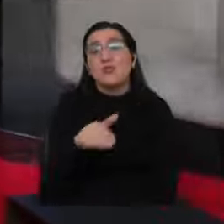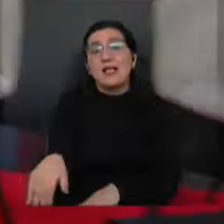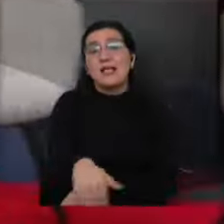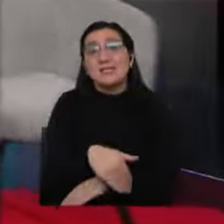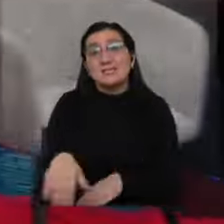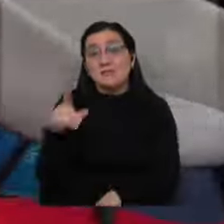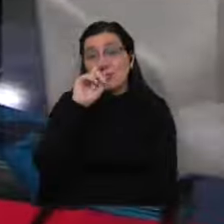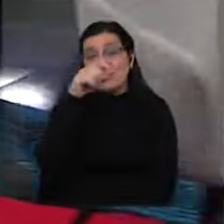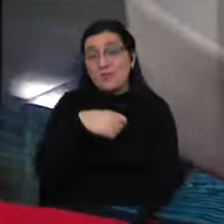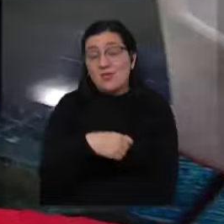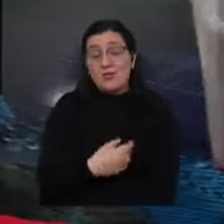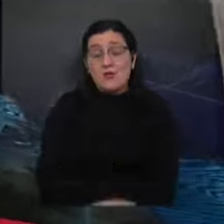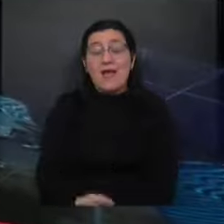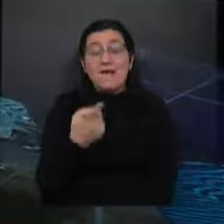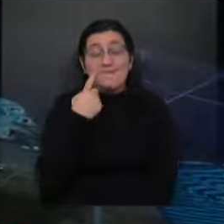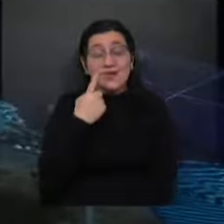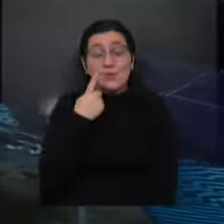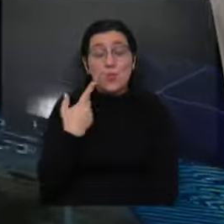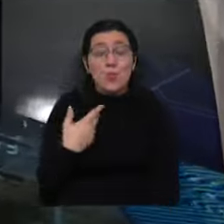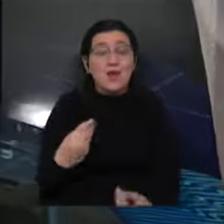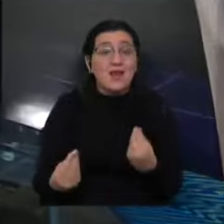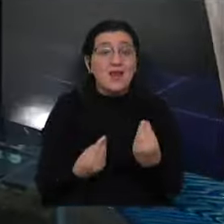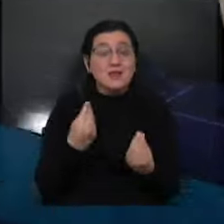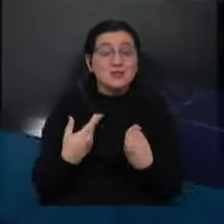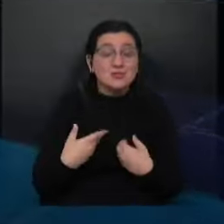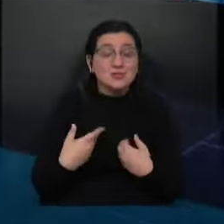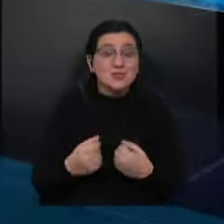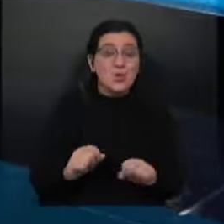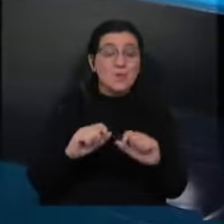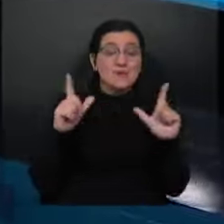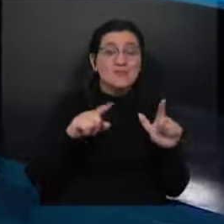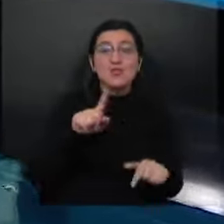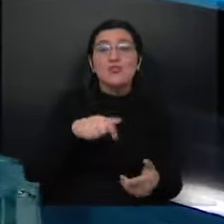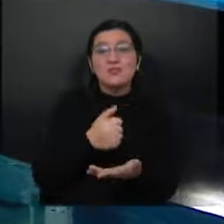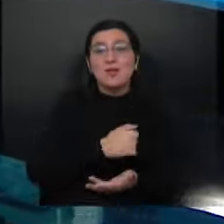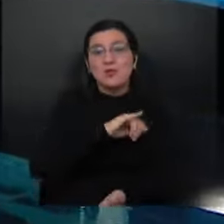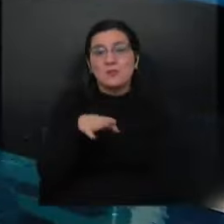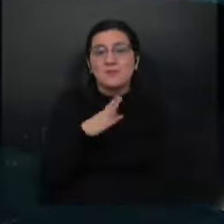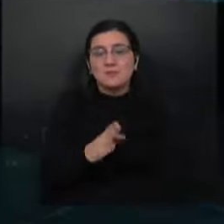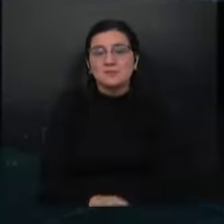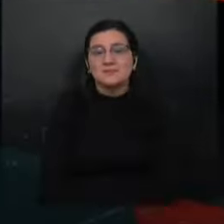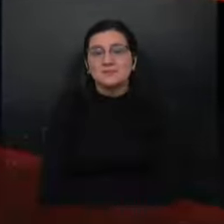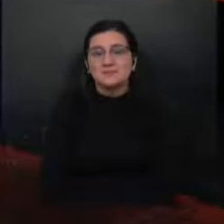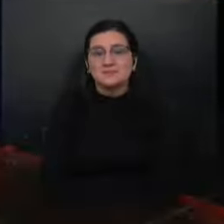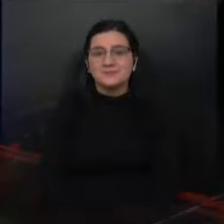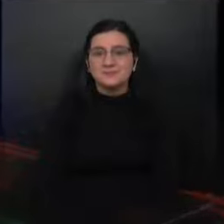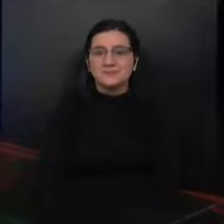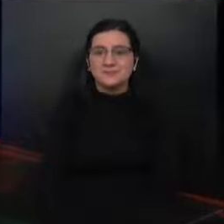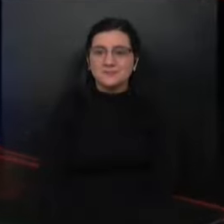Montevideo a ver con qué sorpresa nos trae y por eso nos preguntamos dónde estás hot